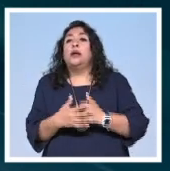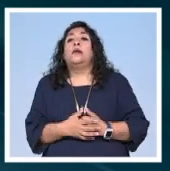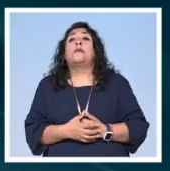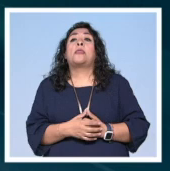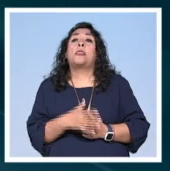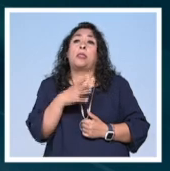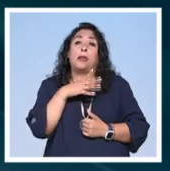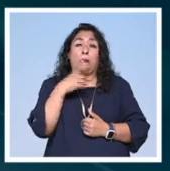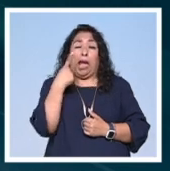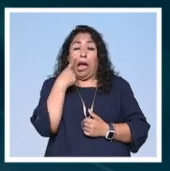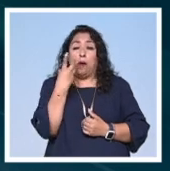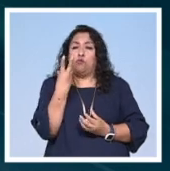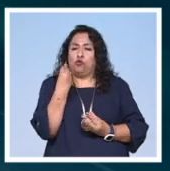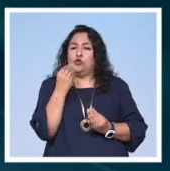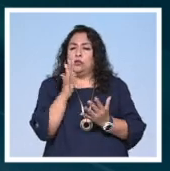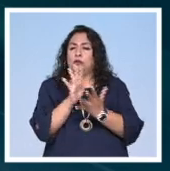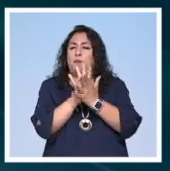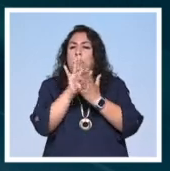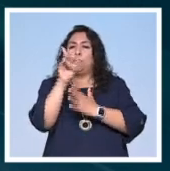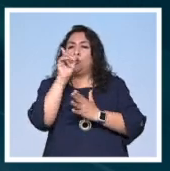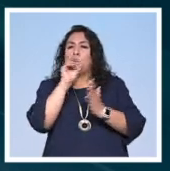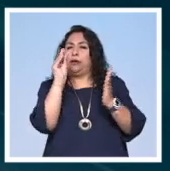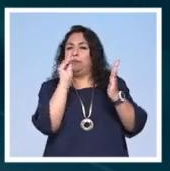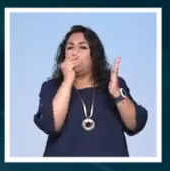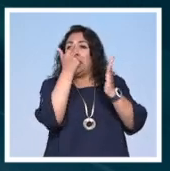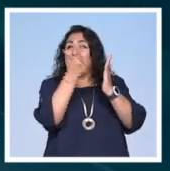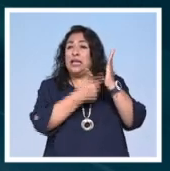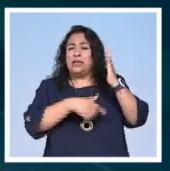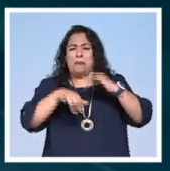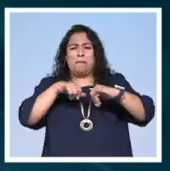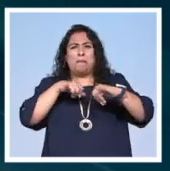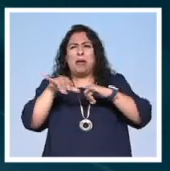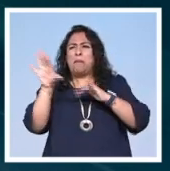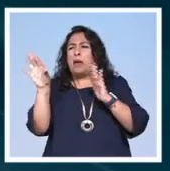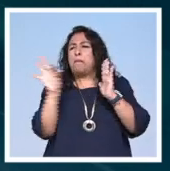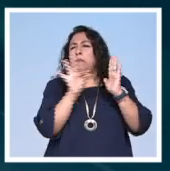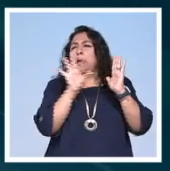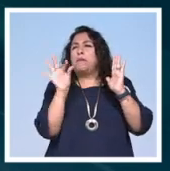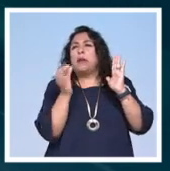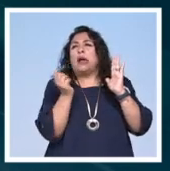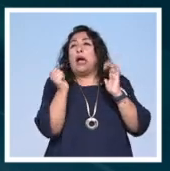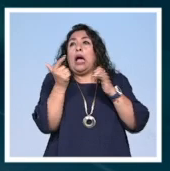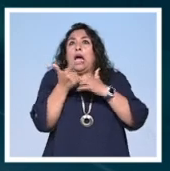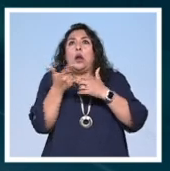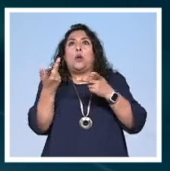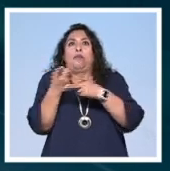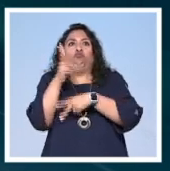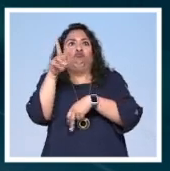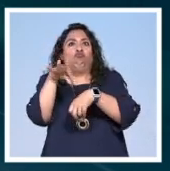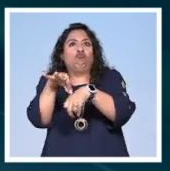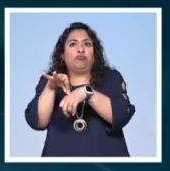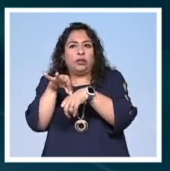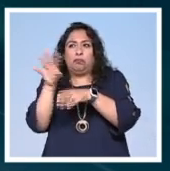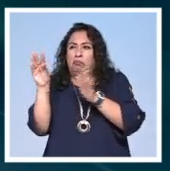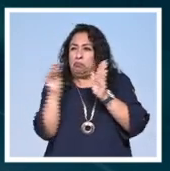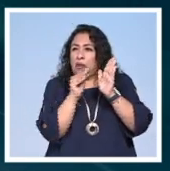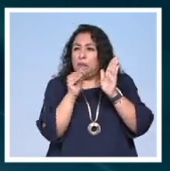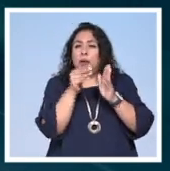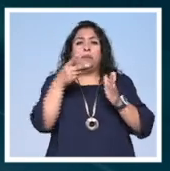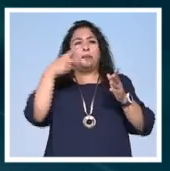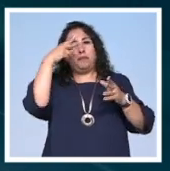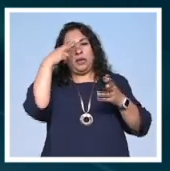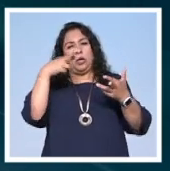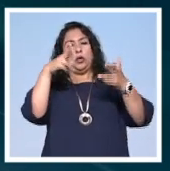hay una presencia femenina fuerte en esta lista creo que el mapa solo recoge algo que está pasando en la realidad México estará